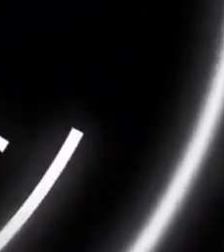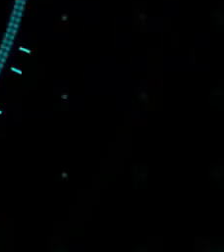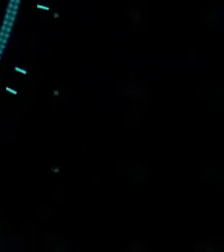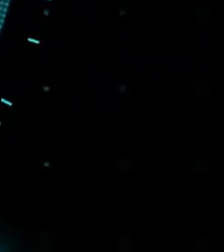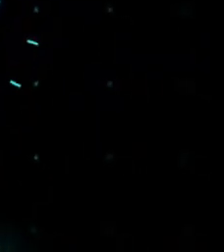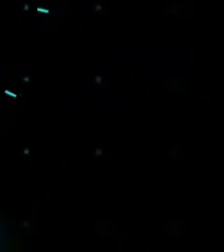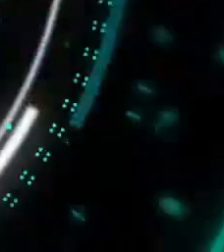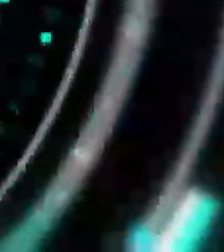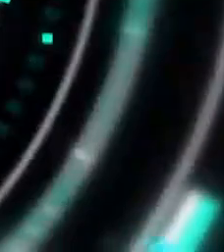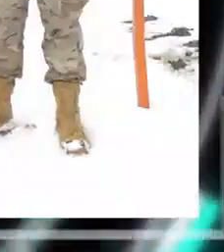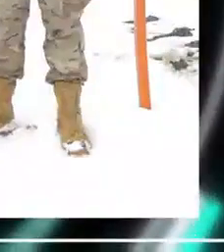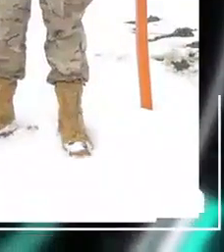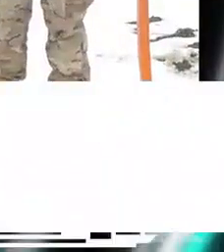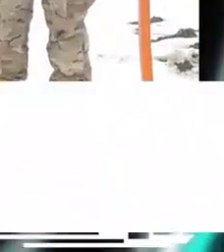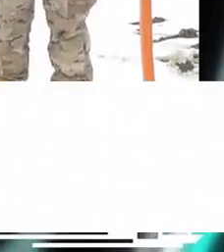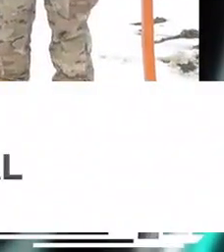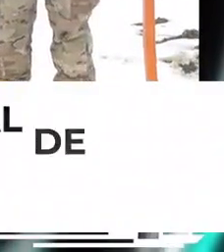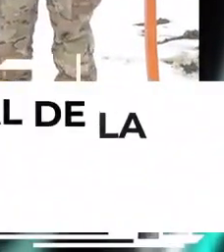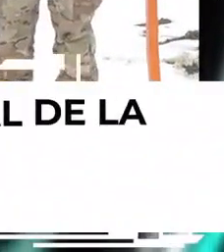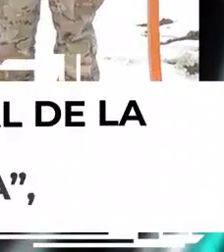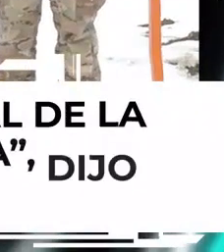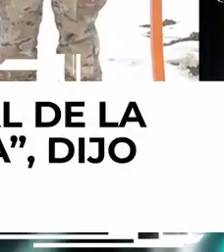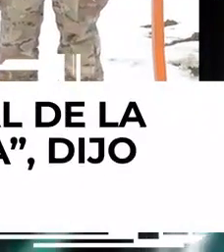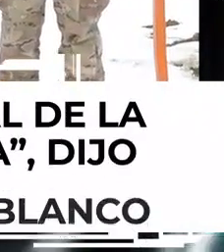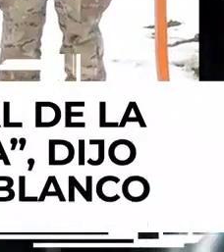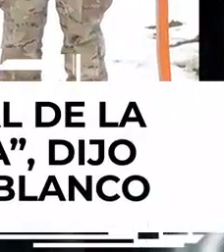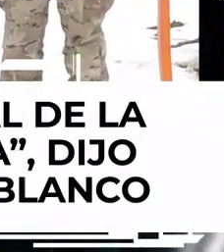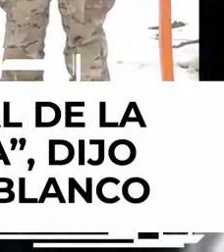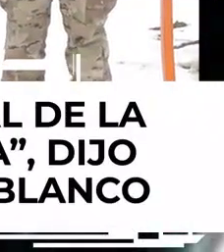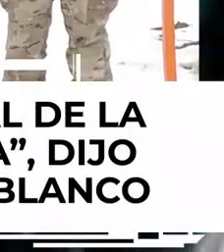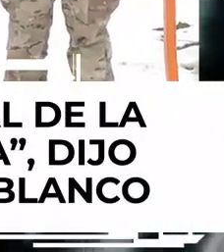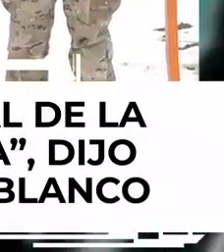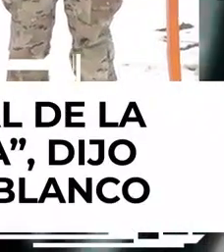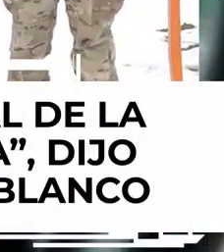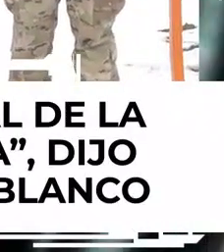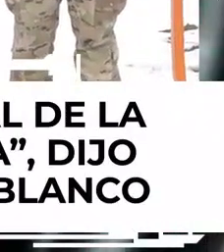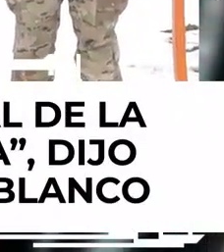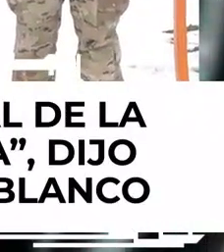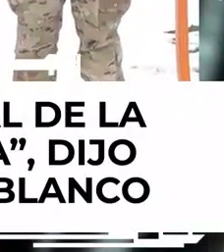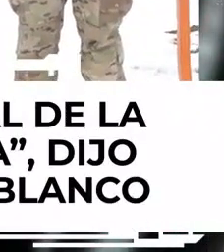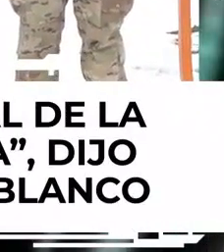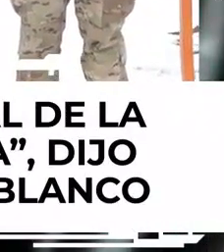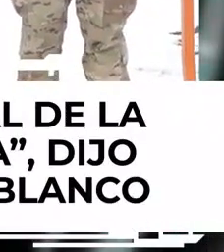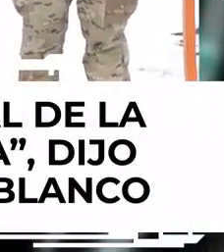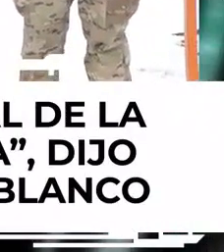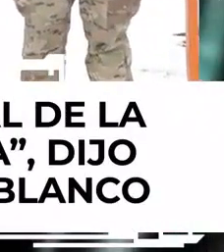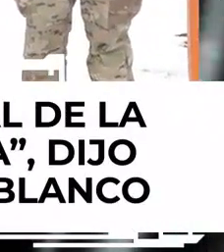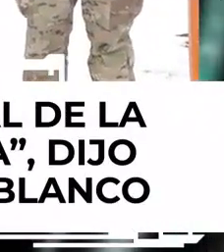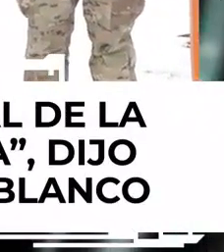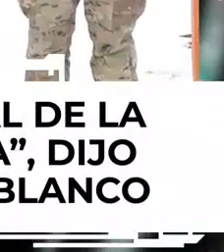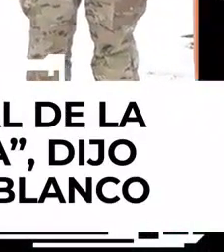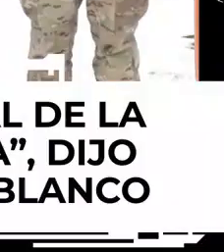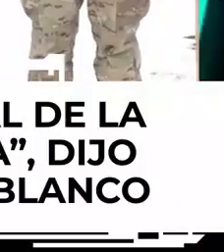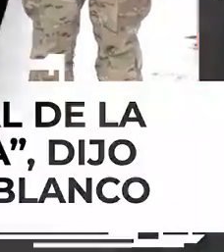Minuto de noticias. La Antártida es un enclave vital de la soberanía territorial y política, dijo Fernández desde